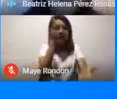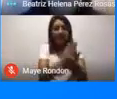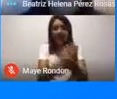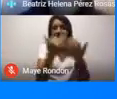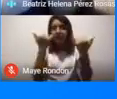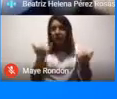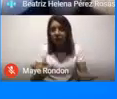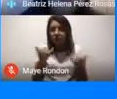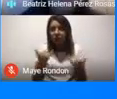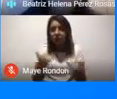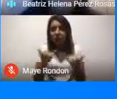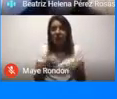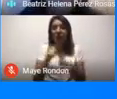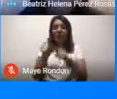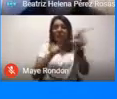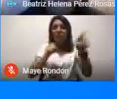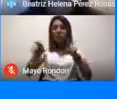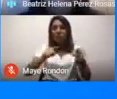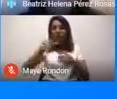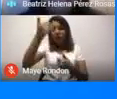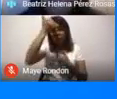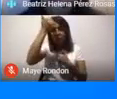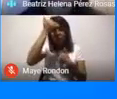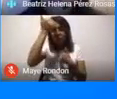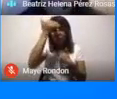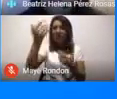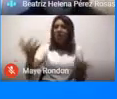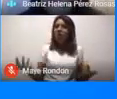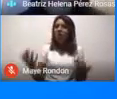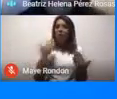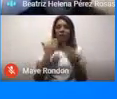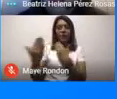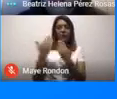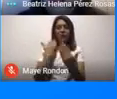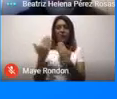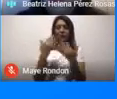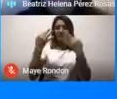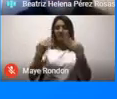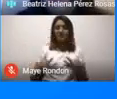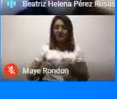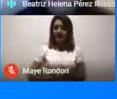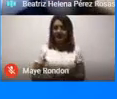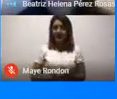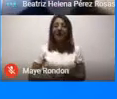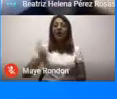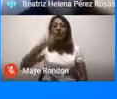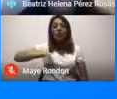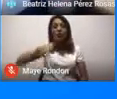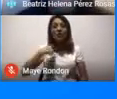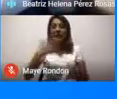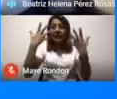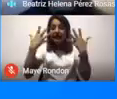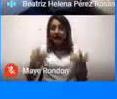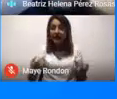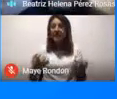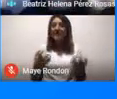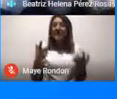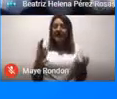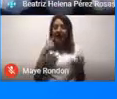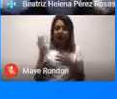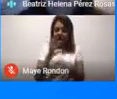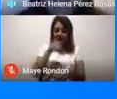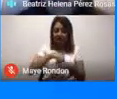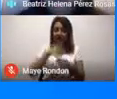tener unos viajeros más conscientes en busca de confianza y seguridad. Vamos a querer eso dentro de